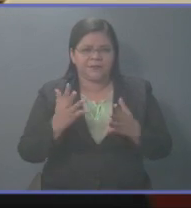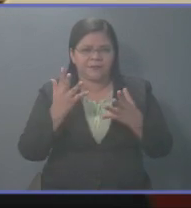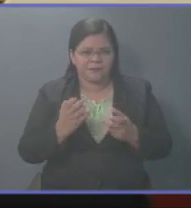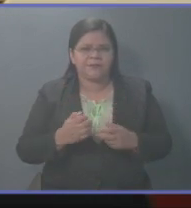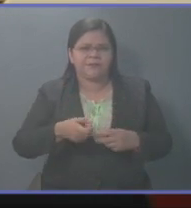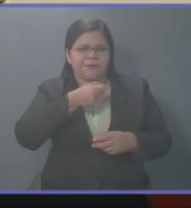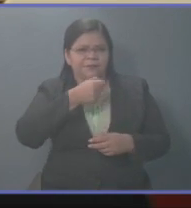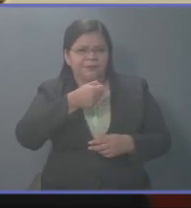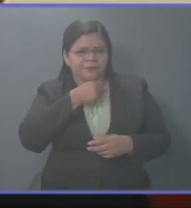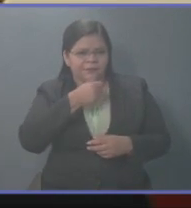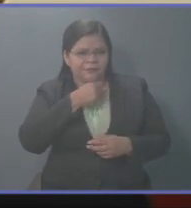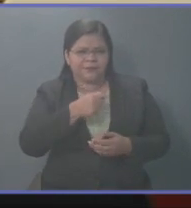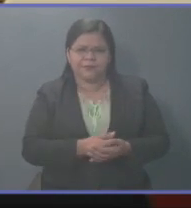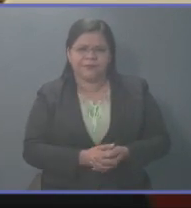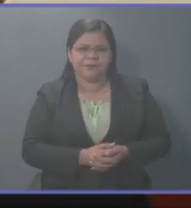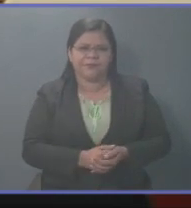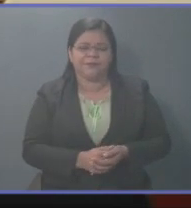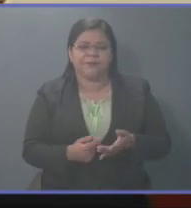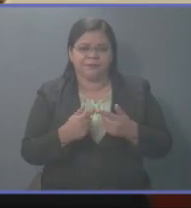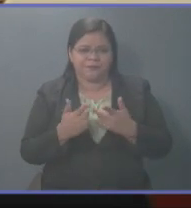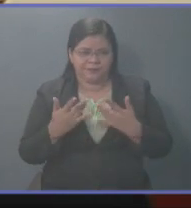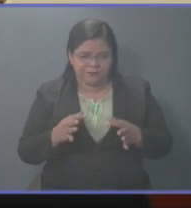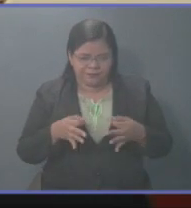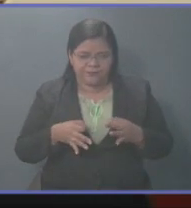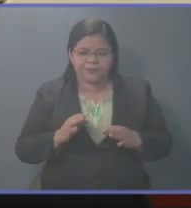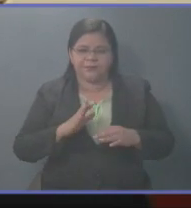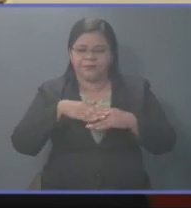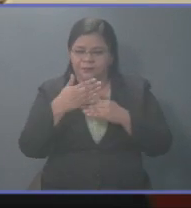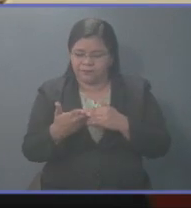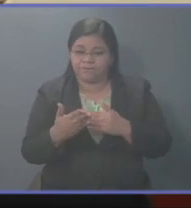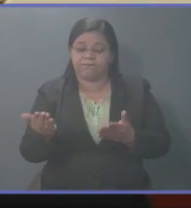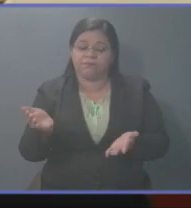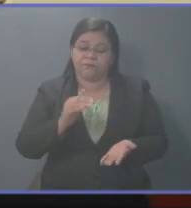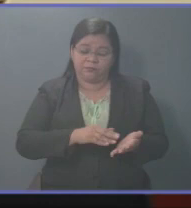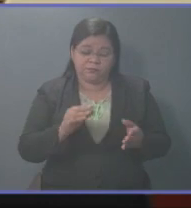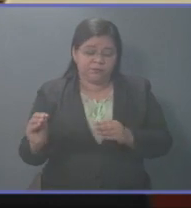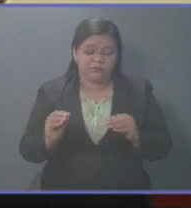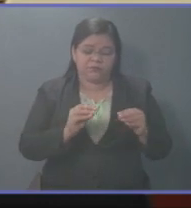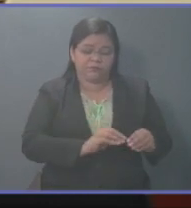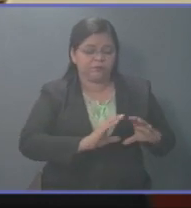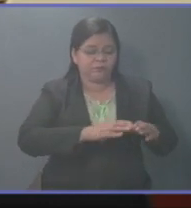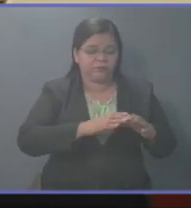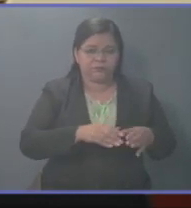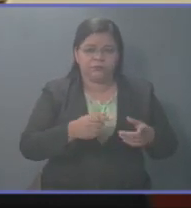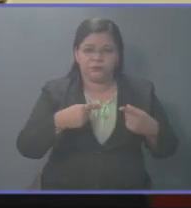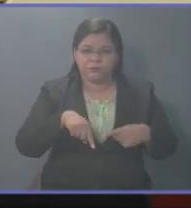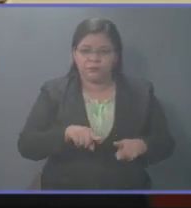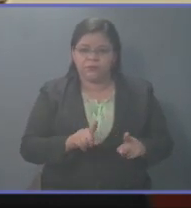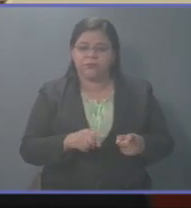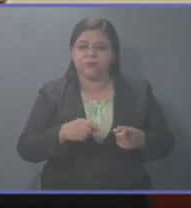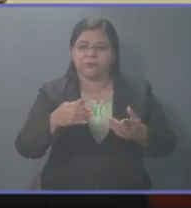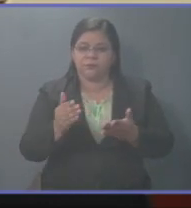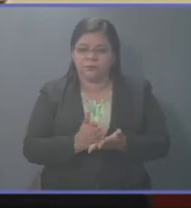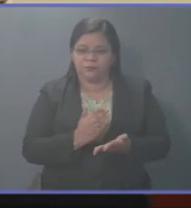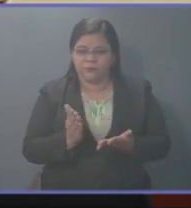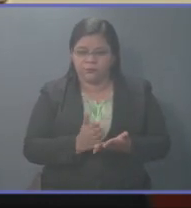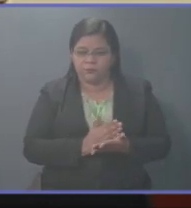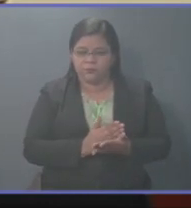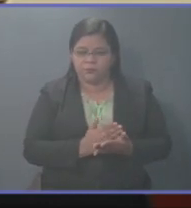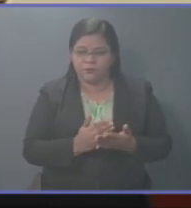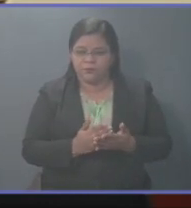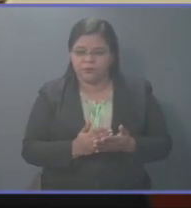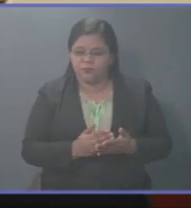actividad parlamentaria, de manera que fue devuelto sin justificación alguna para un estudio diferente, entre